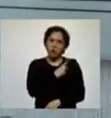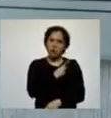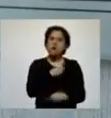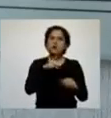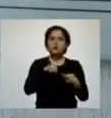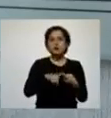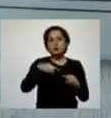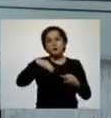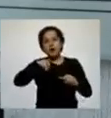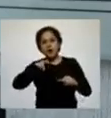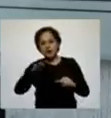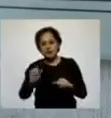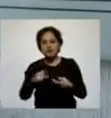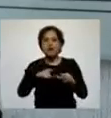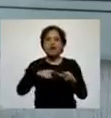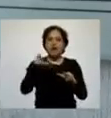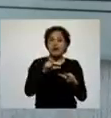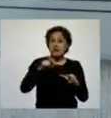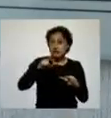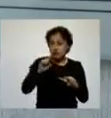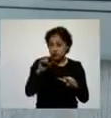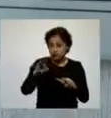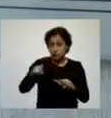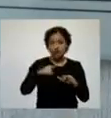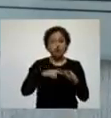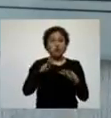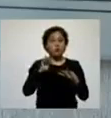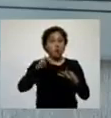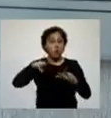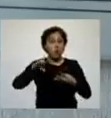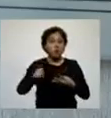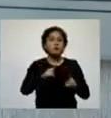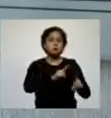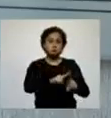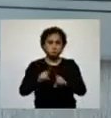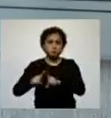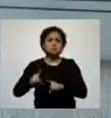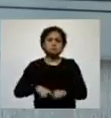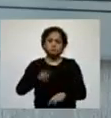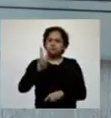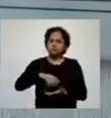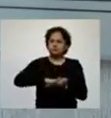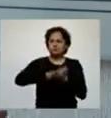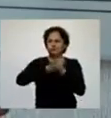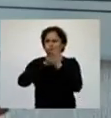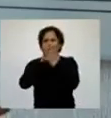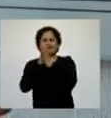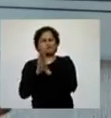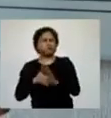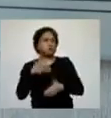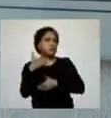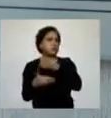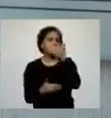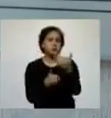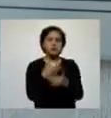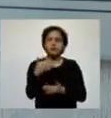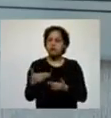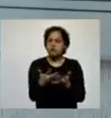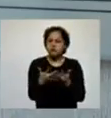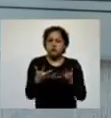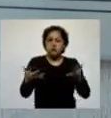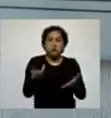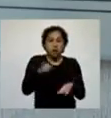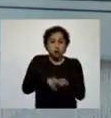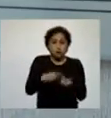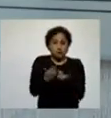el bombo, por ejemplo. Y bueno, ha tenido un desarrollo bastante amplio, y no solo en la producción orquestal, en todas